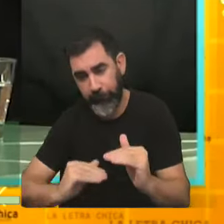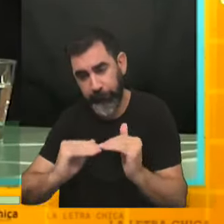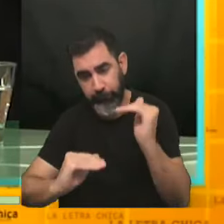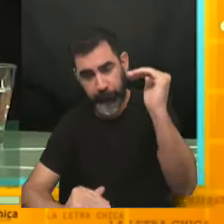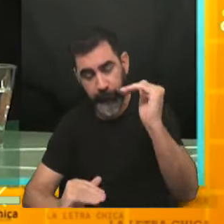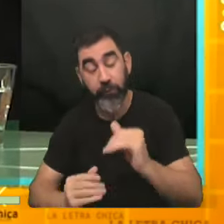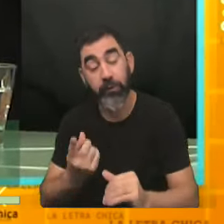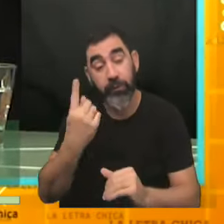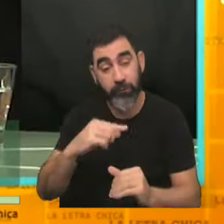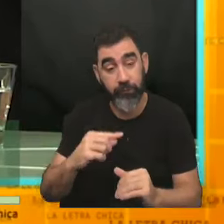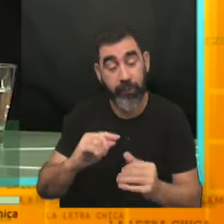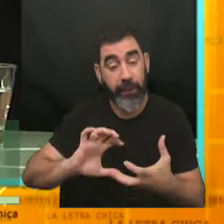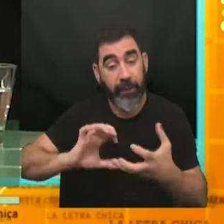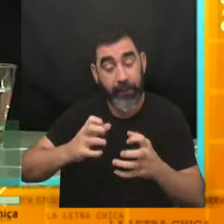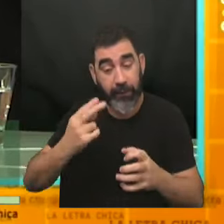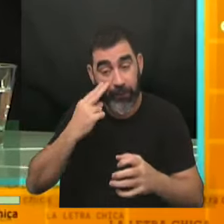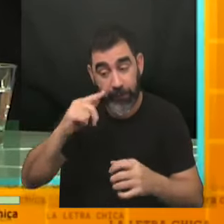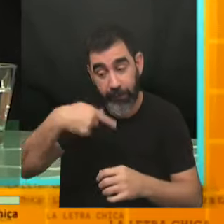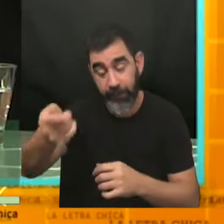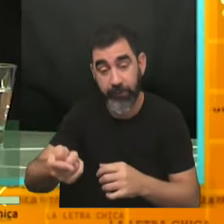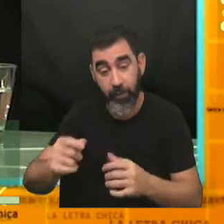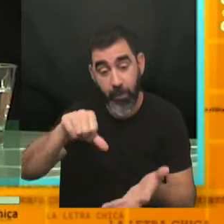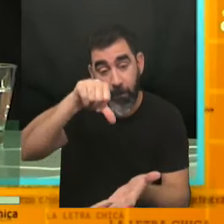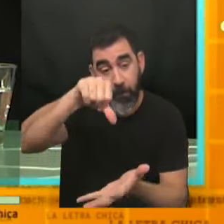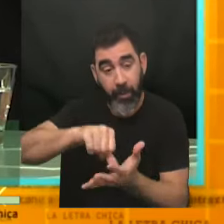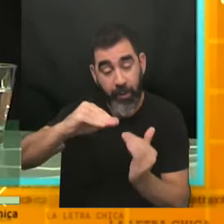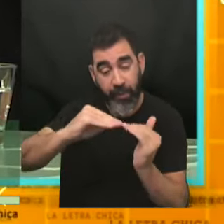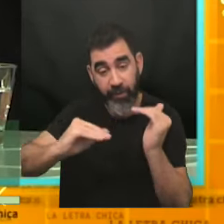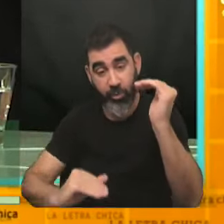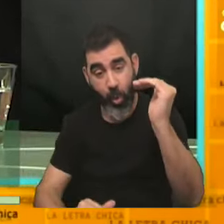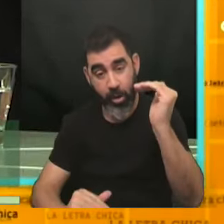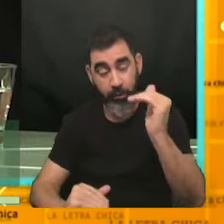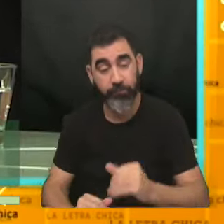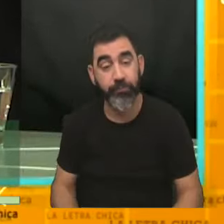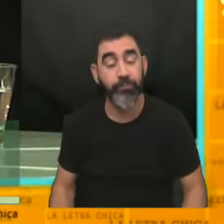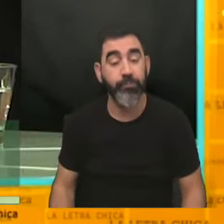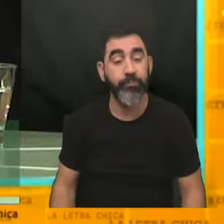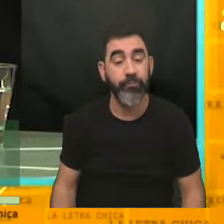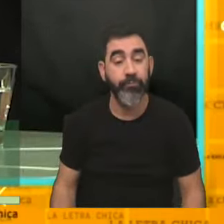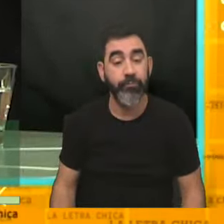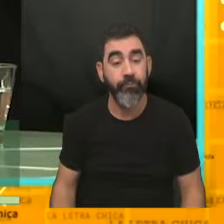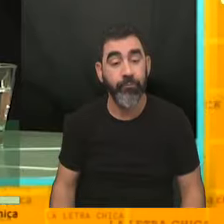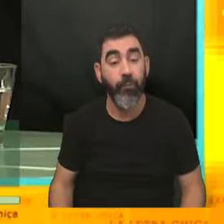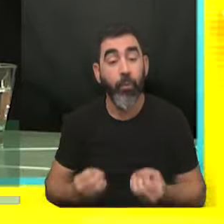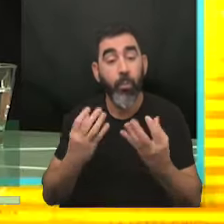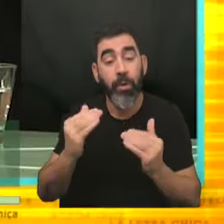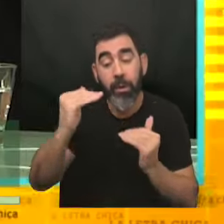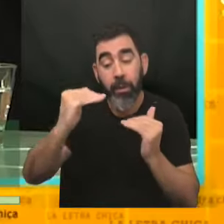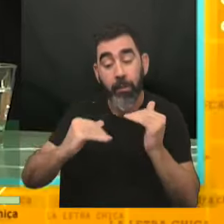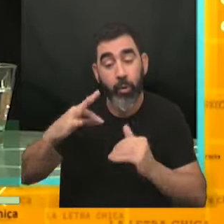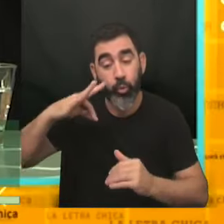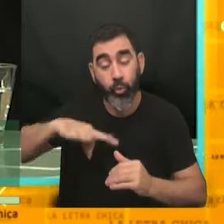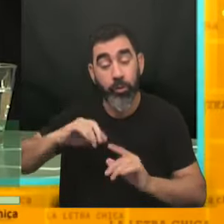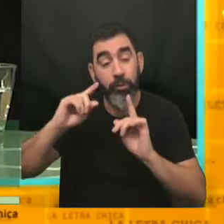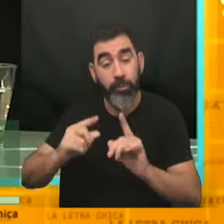eh de la crisis con una con un país más desigual tanto eh por esta disminución de la masa salarial